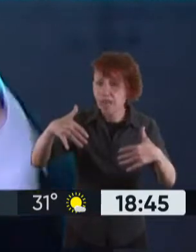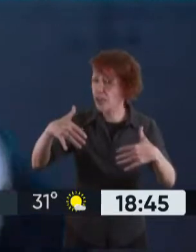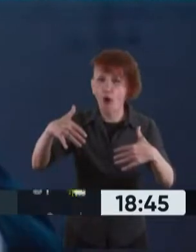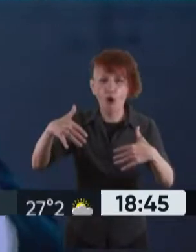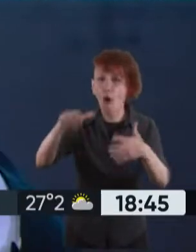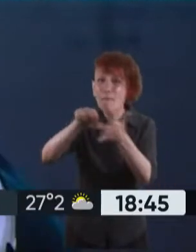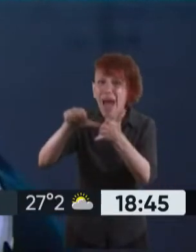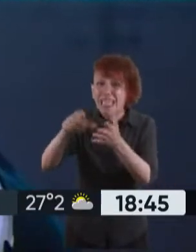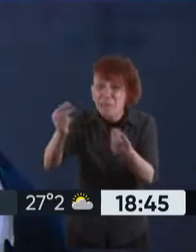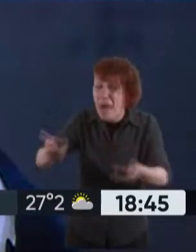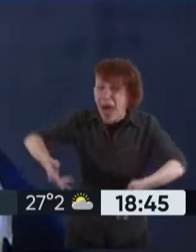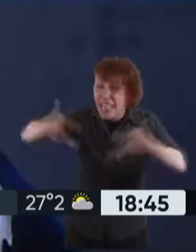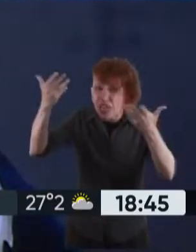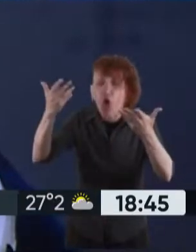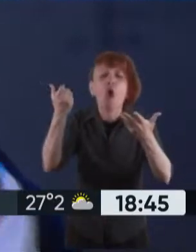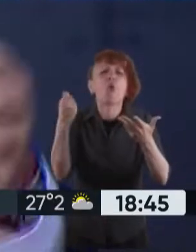para poder